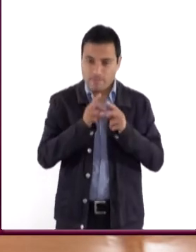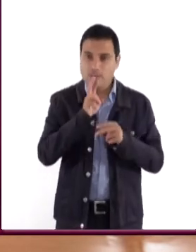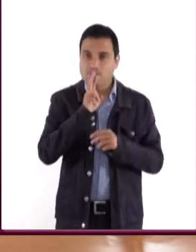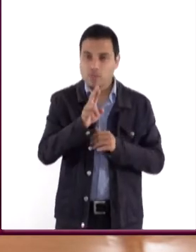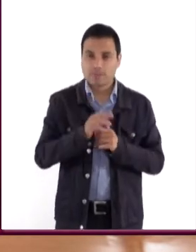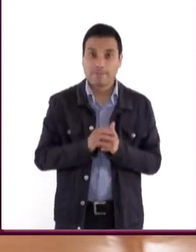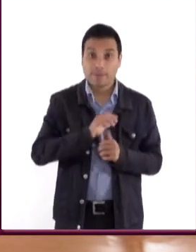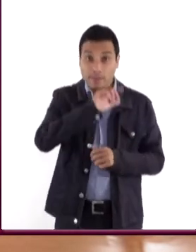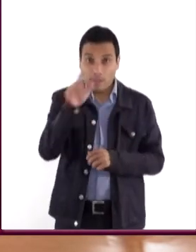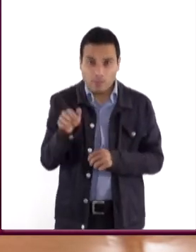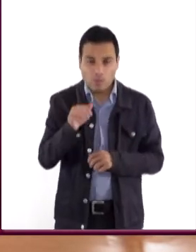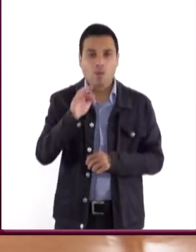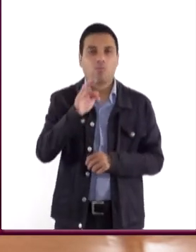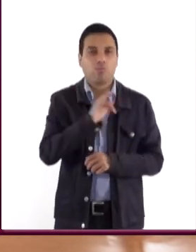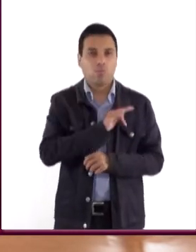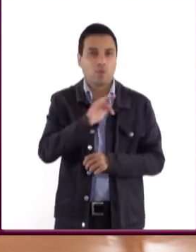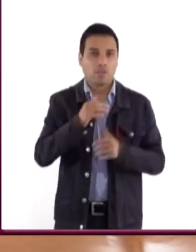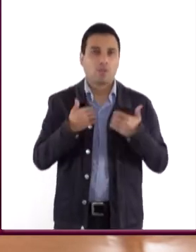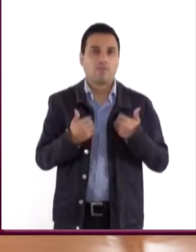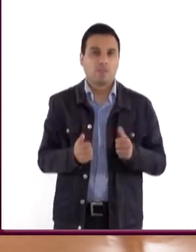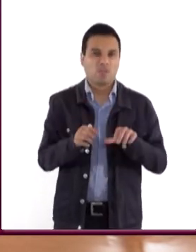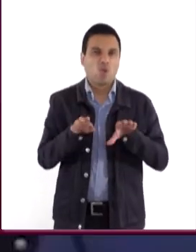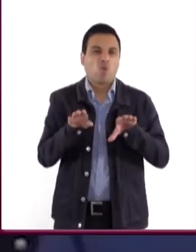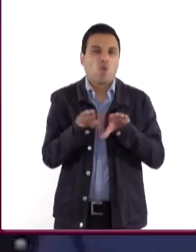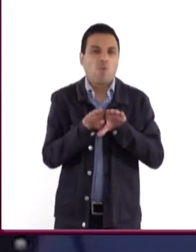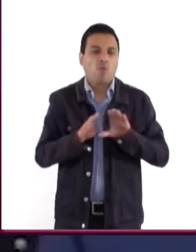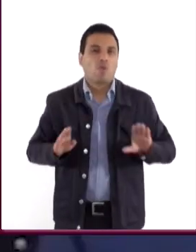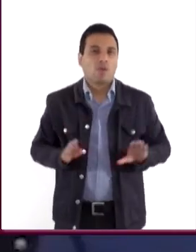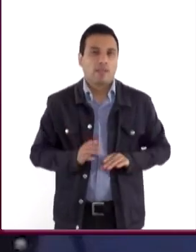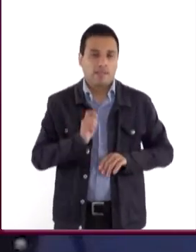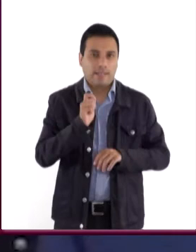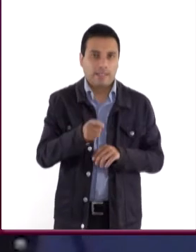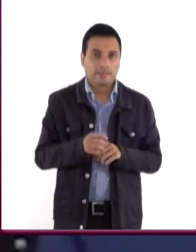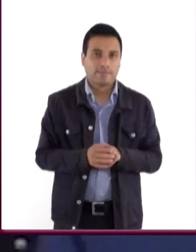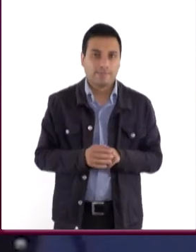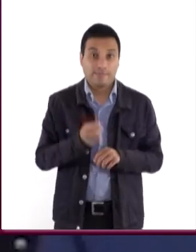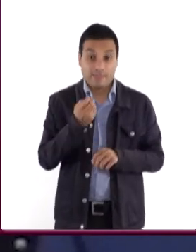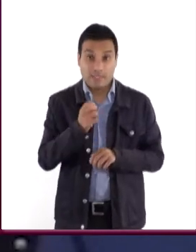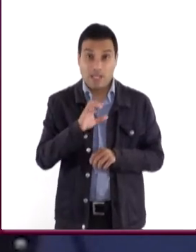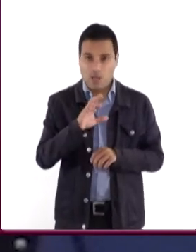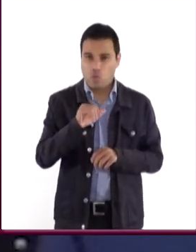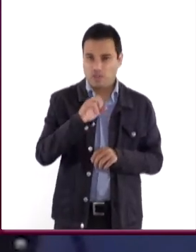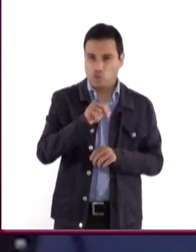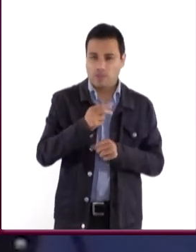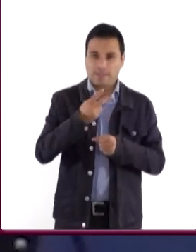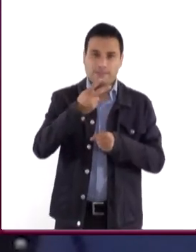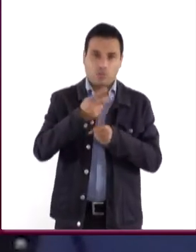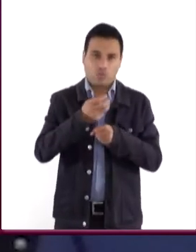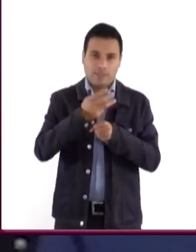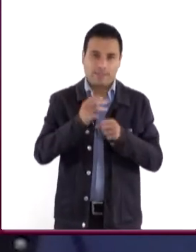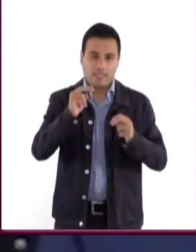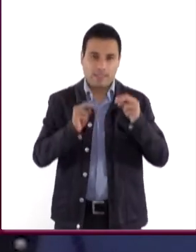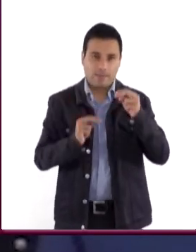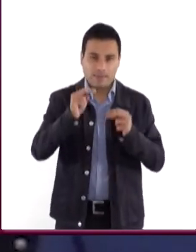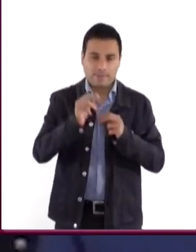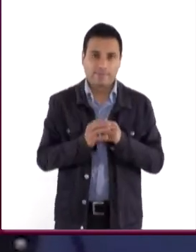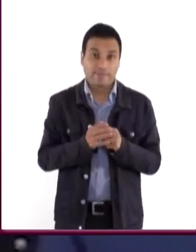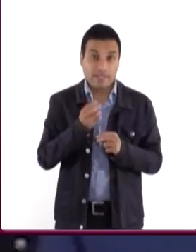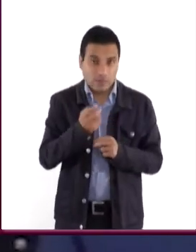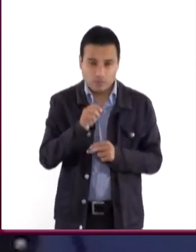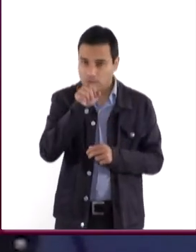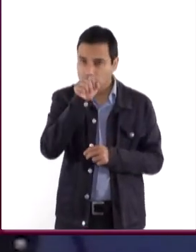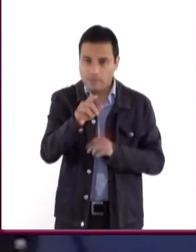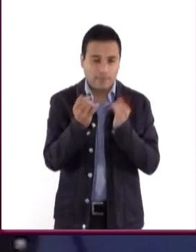poder entender cómo se está comportando. Si esta ecuación es de segundo o tercer orden, lo mismo le pasa a